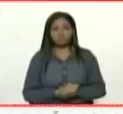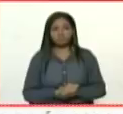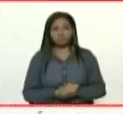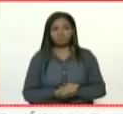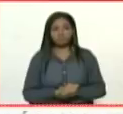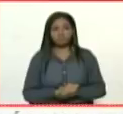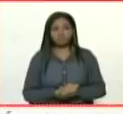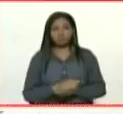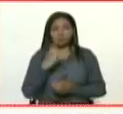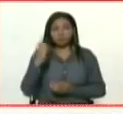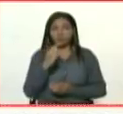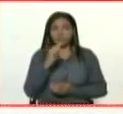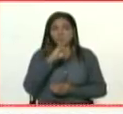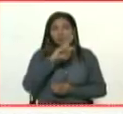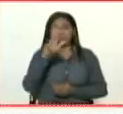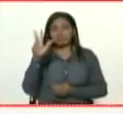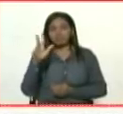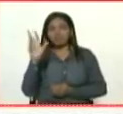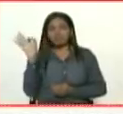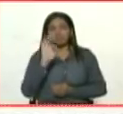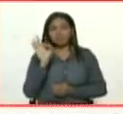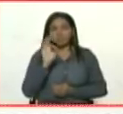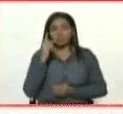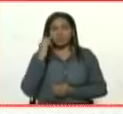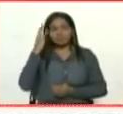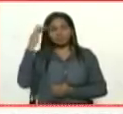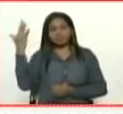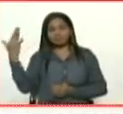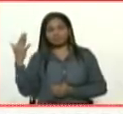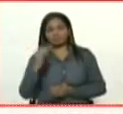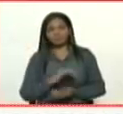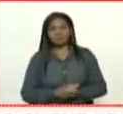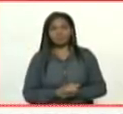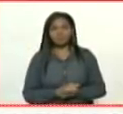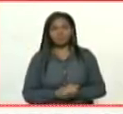O sea, solo el 43. ¿Ustedes se imaginan?